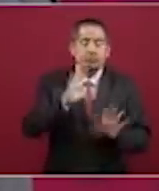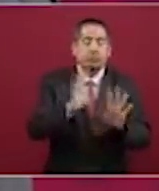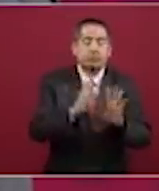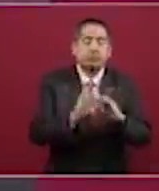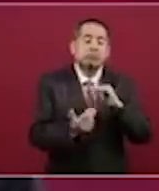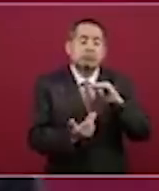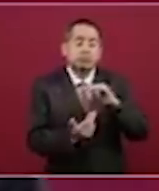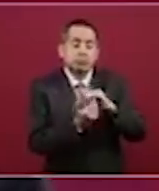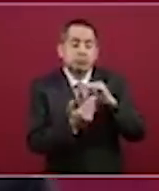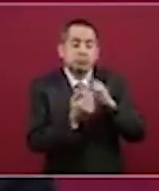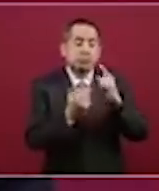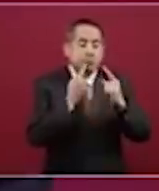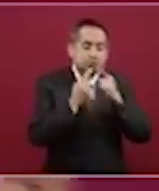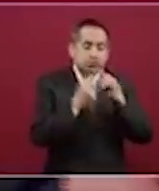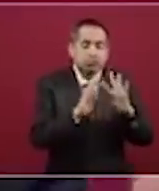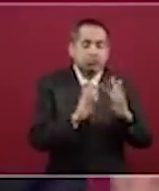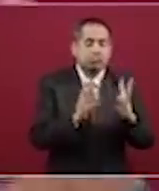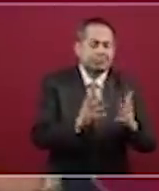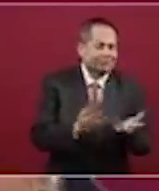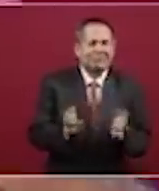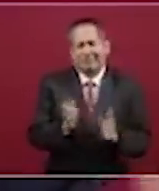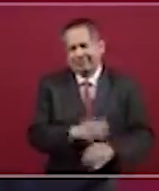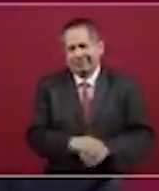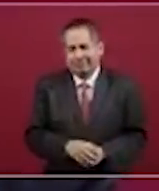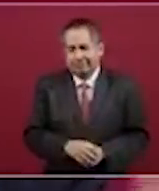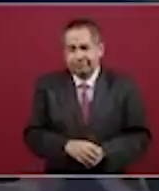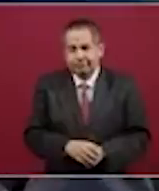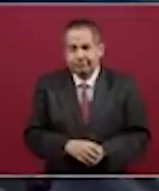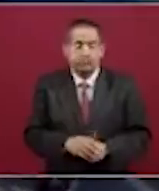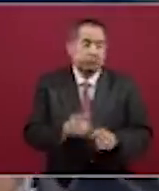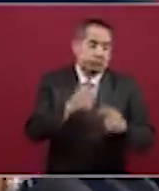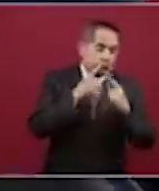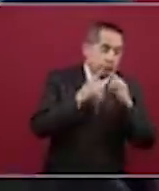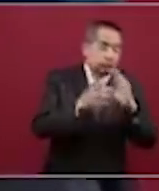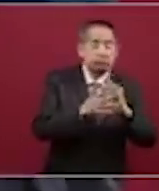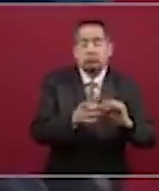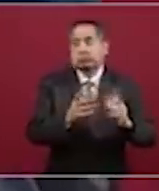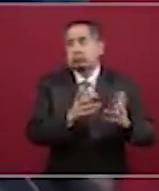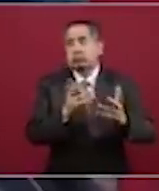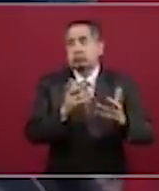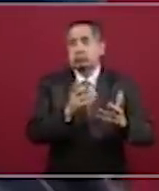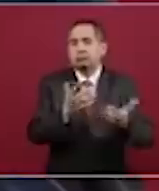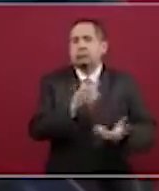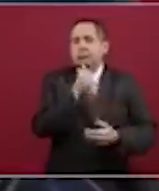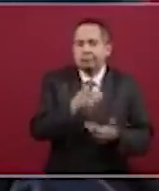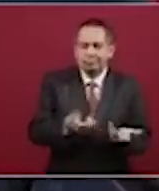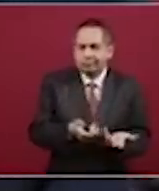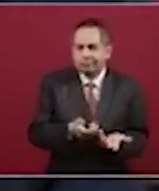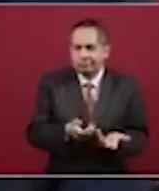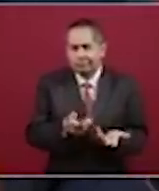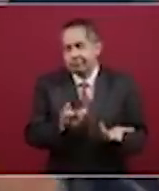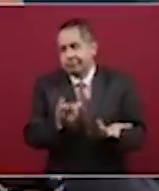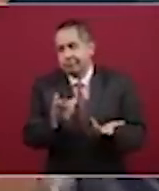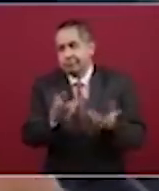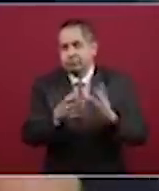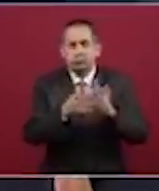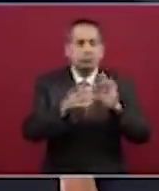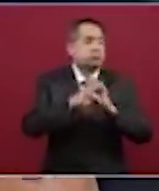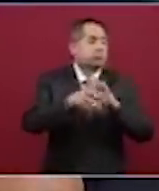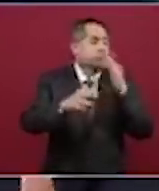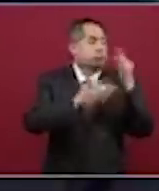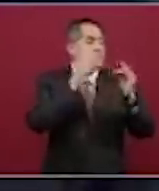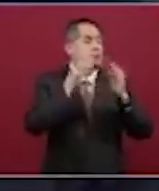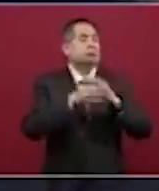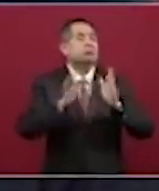antes, ¿no? Y se dialoga y luego rueda de